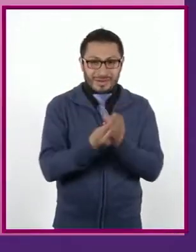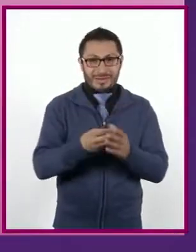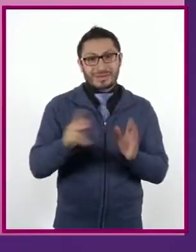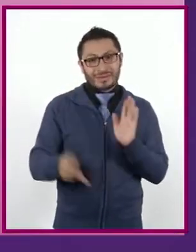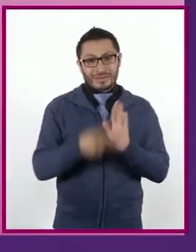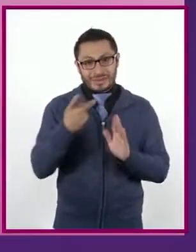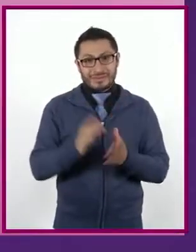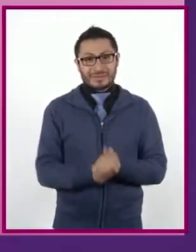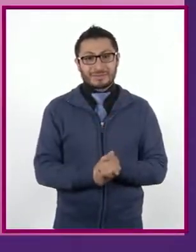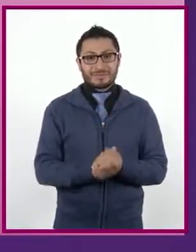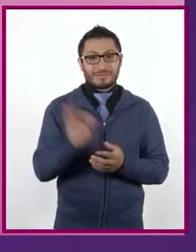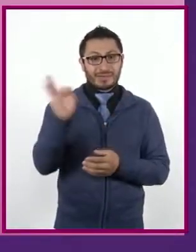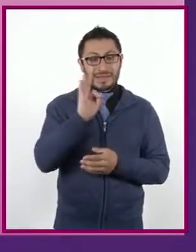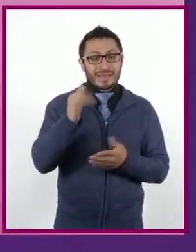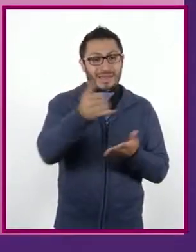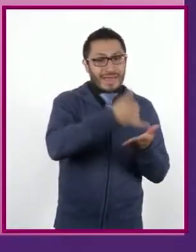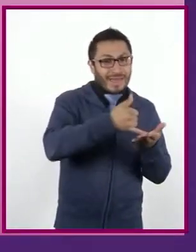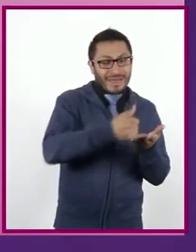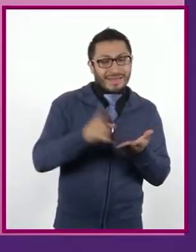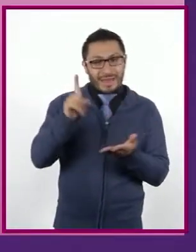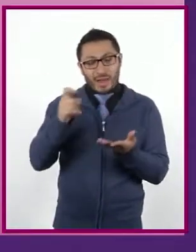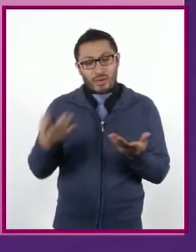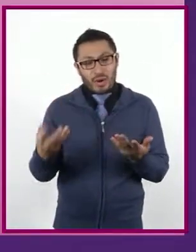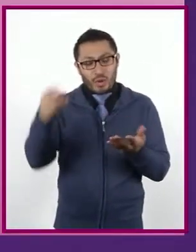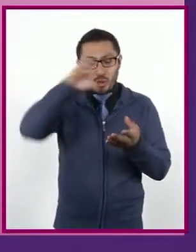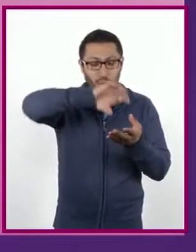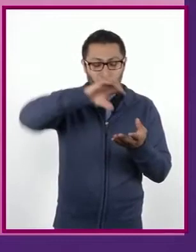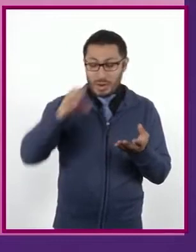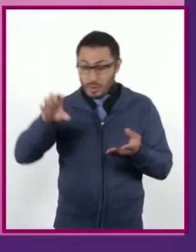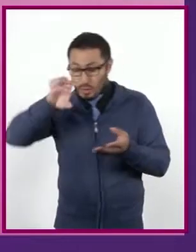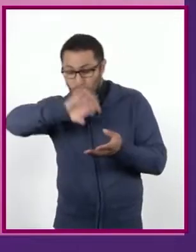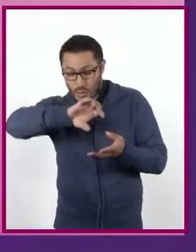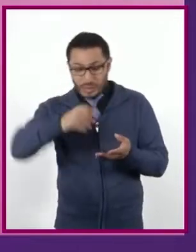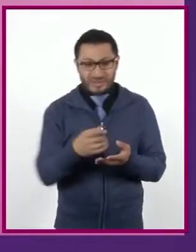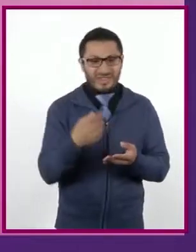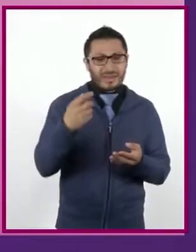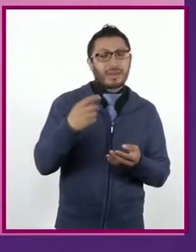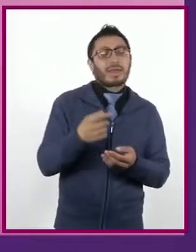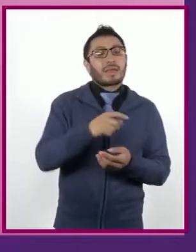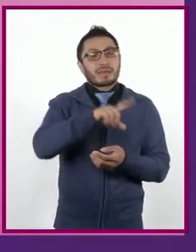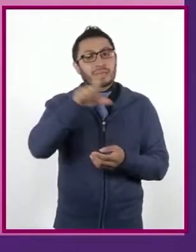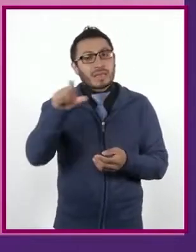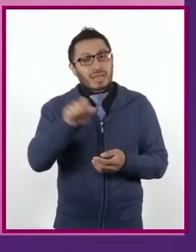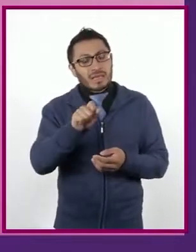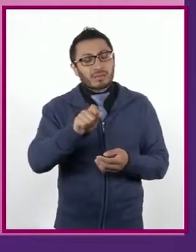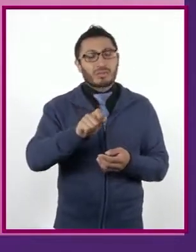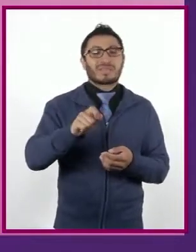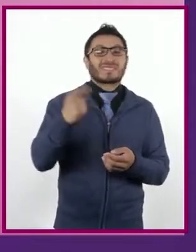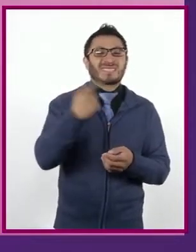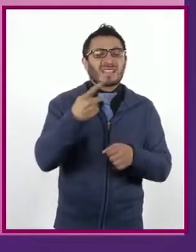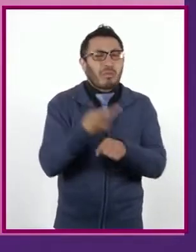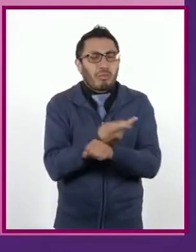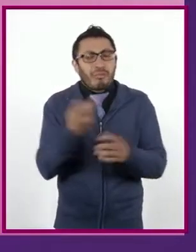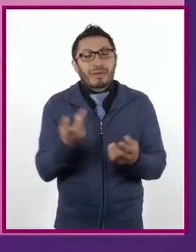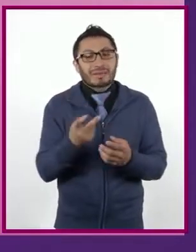Si revuelves aceite y agua en un recipiente, después de un tiempo, ¿el agua queda arriba o